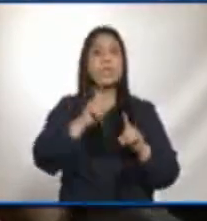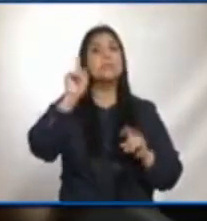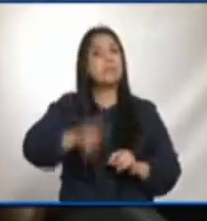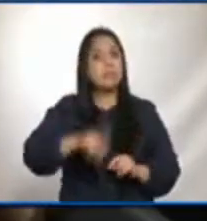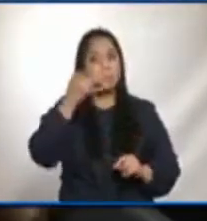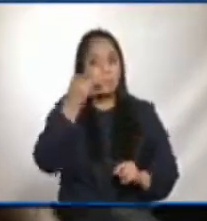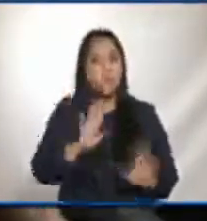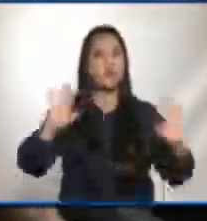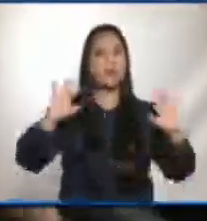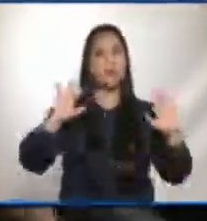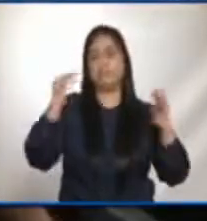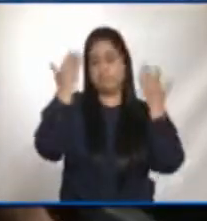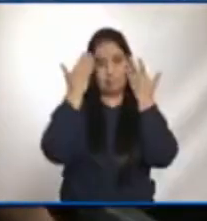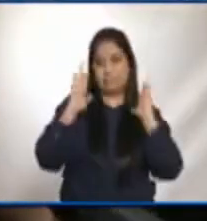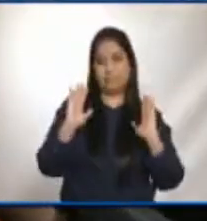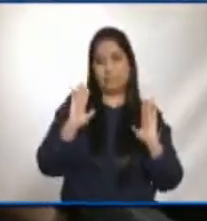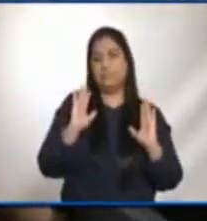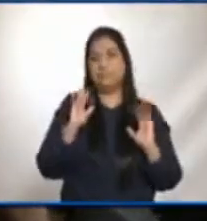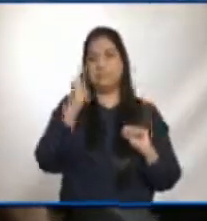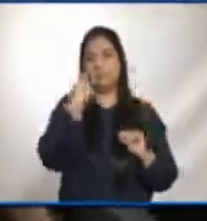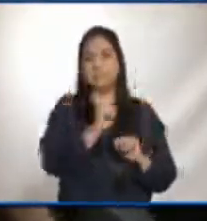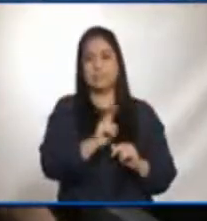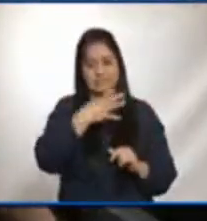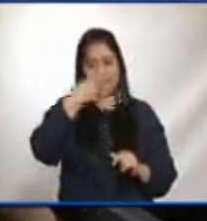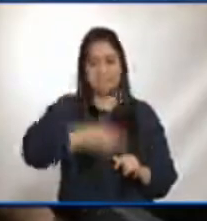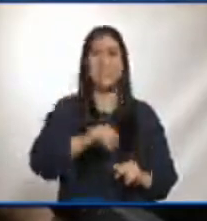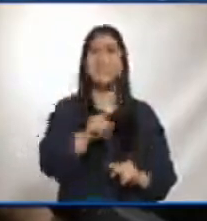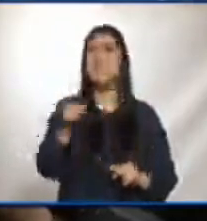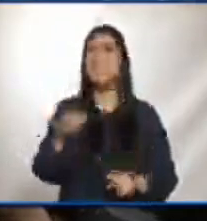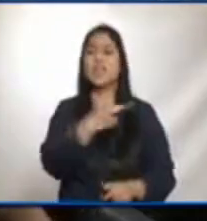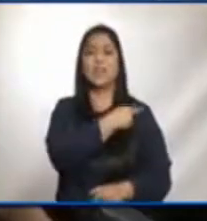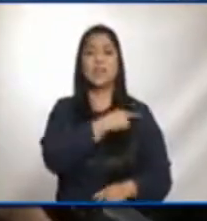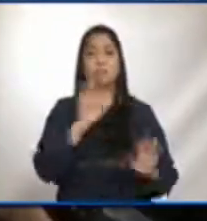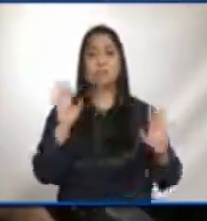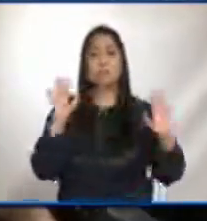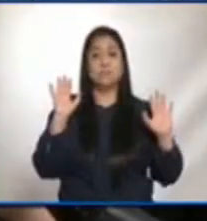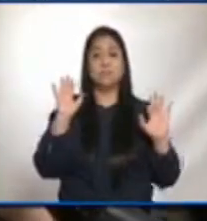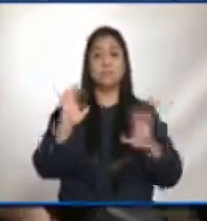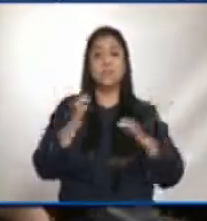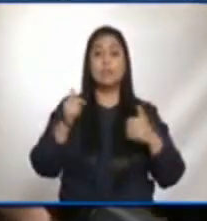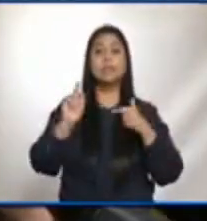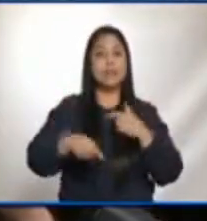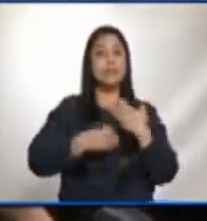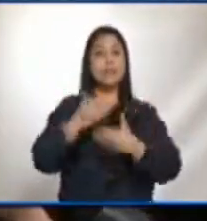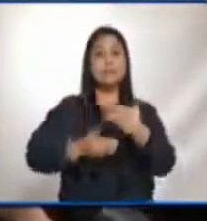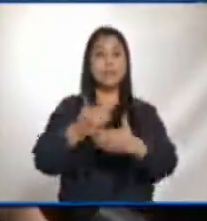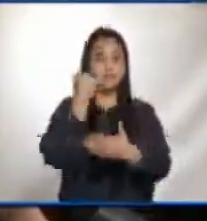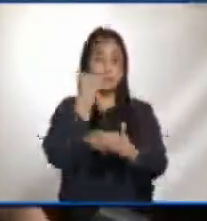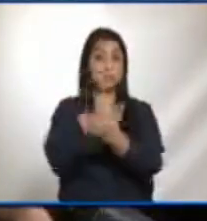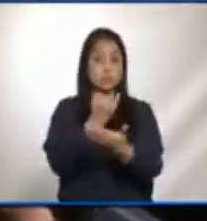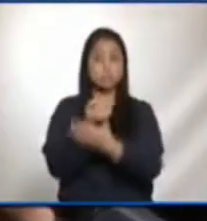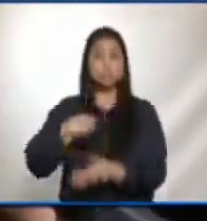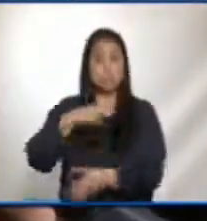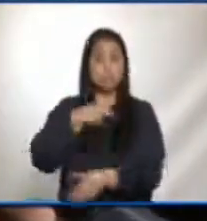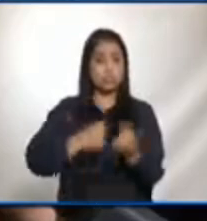no me atrevería a decir, todavía no se sabe con certeza quién fue. Hay un proceso de investigación que nosotros mismos hemos